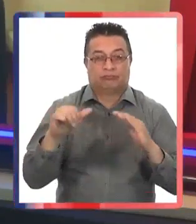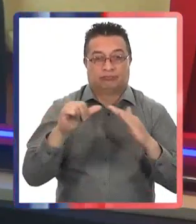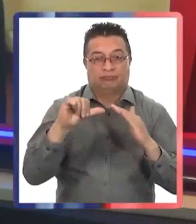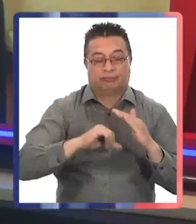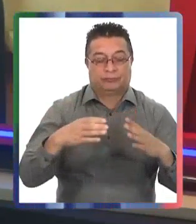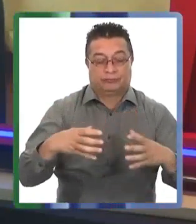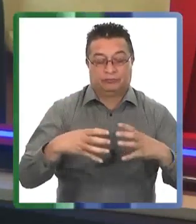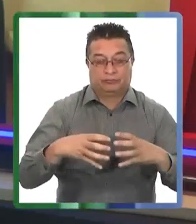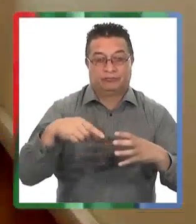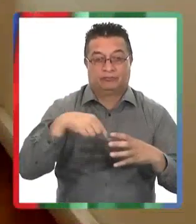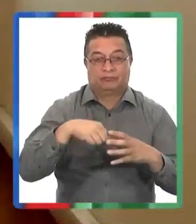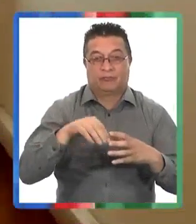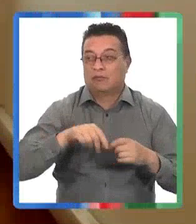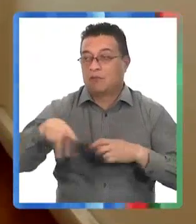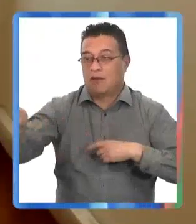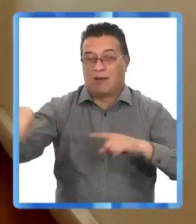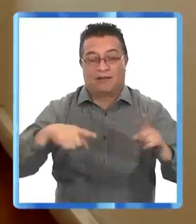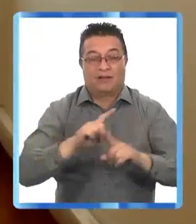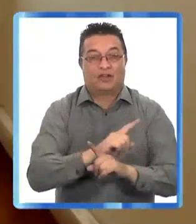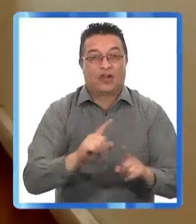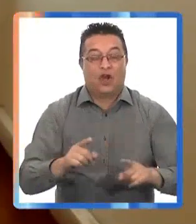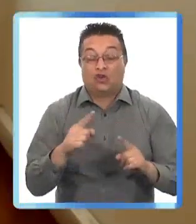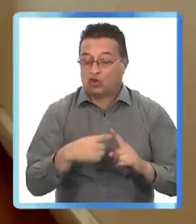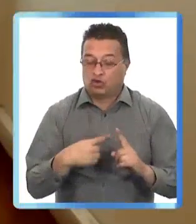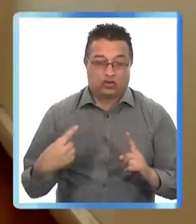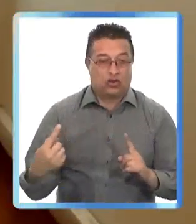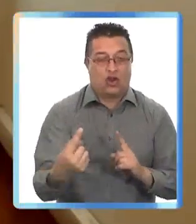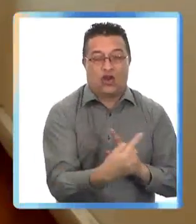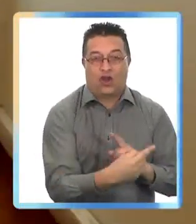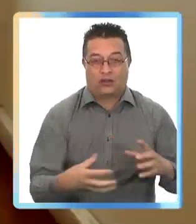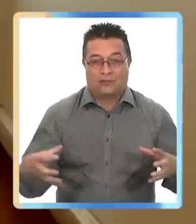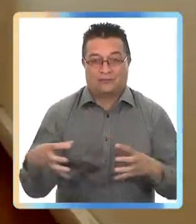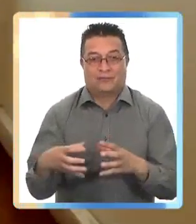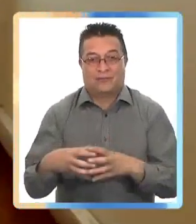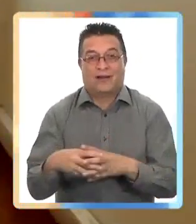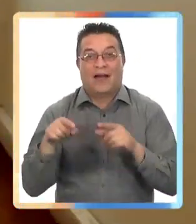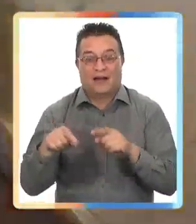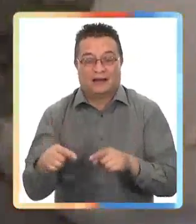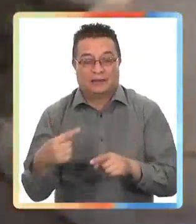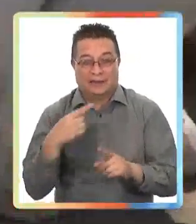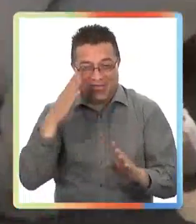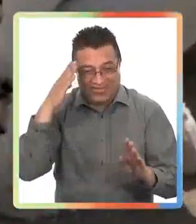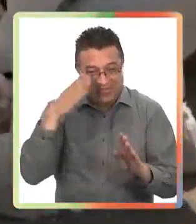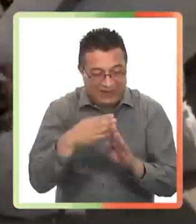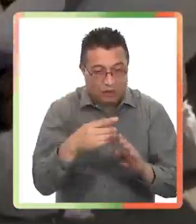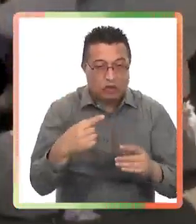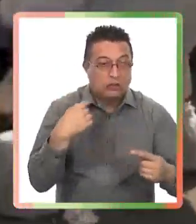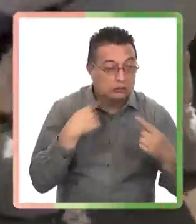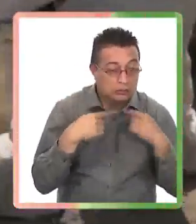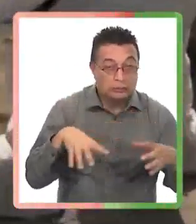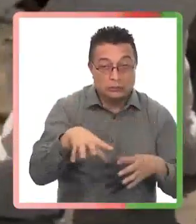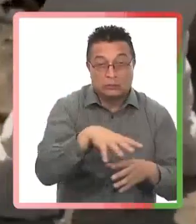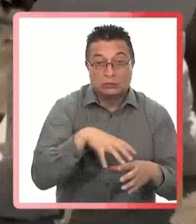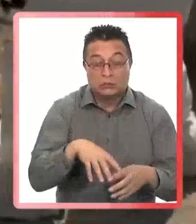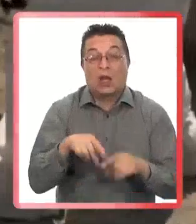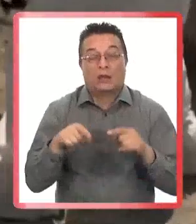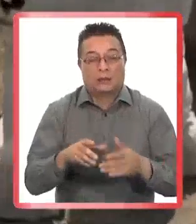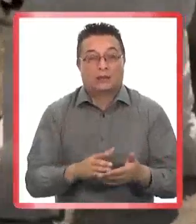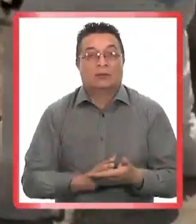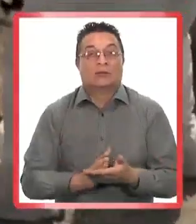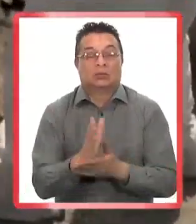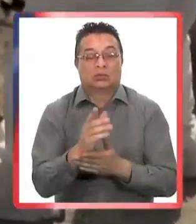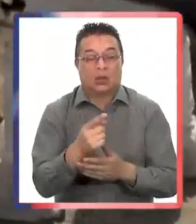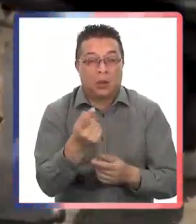solo el animal con síntomas, sino que el conjunto de animales en los que están en exposición directa, y se empieza los